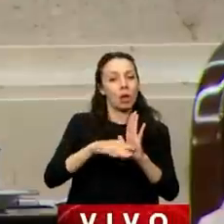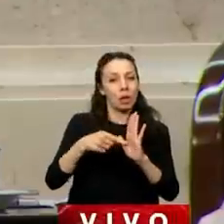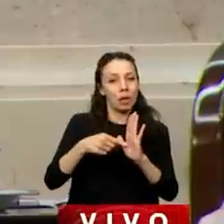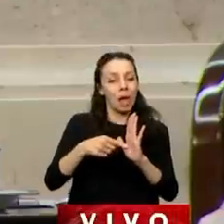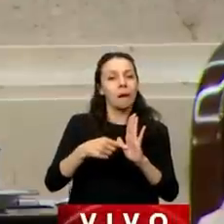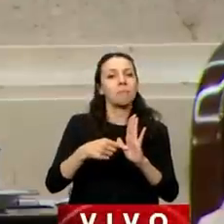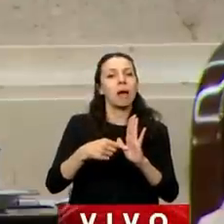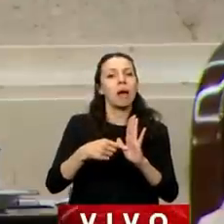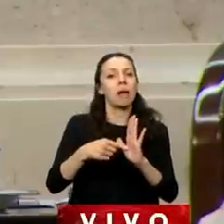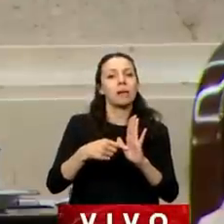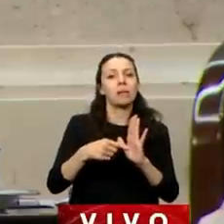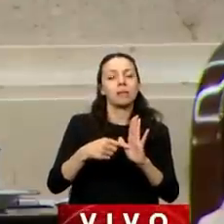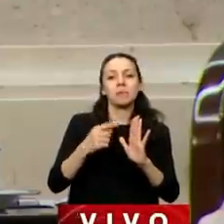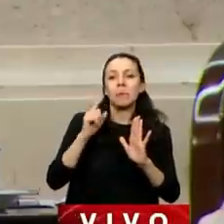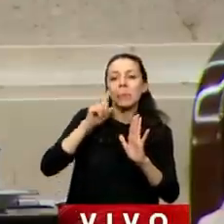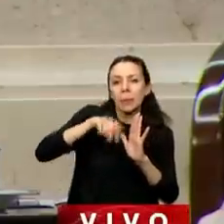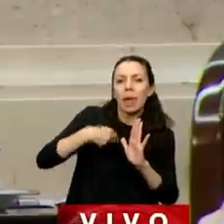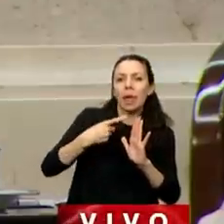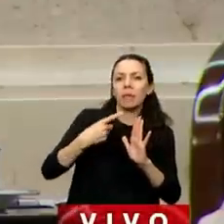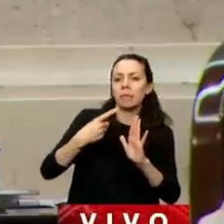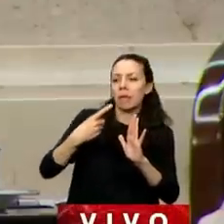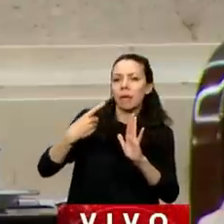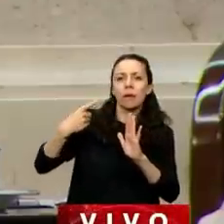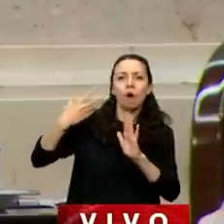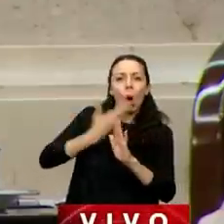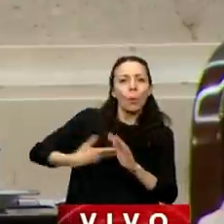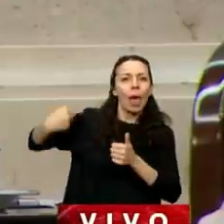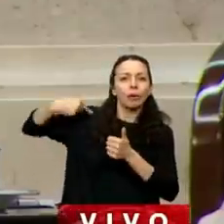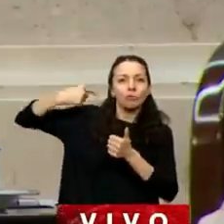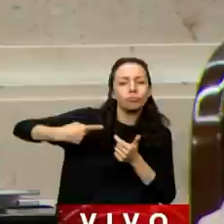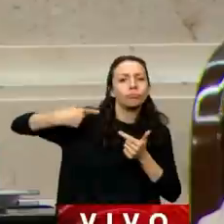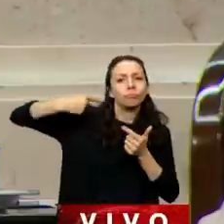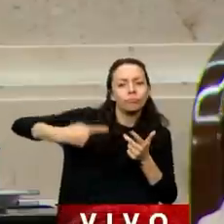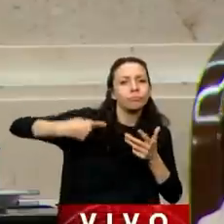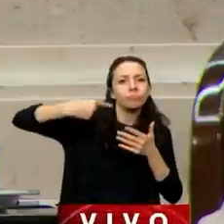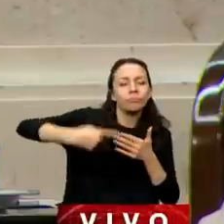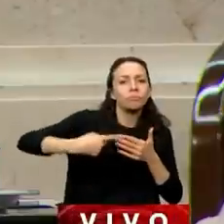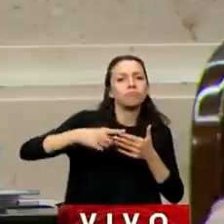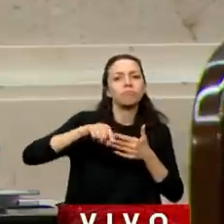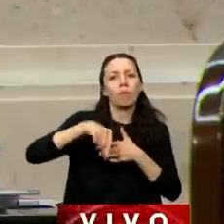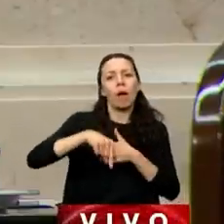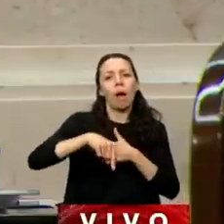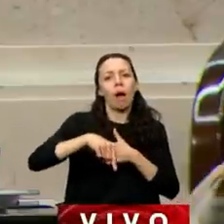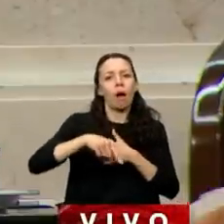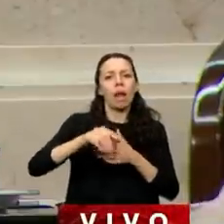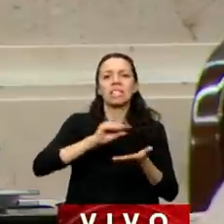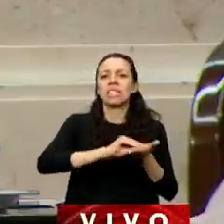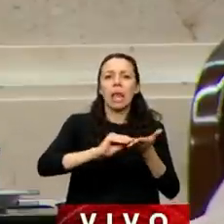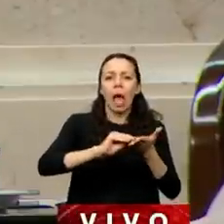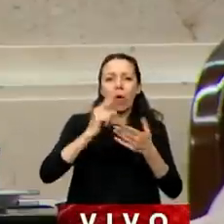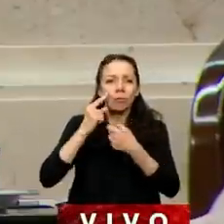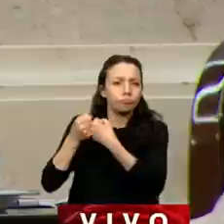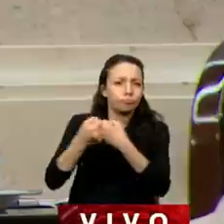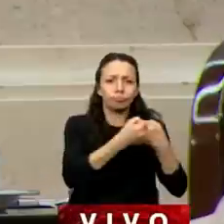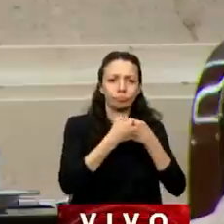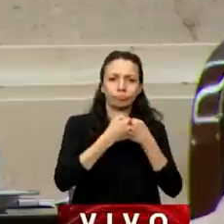se sucedió a través de distintos gobiernos y cuenta con la unanimidad del Senado. Ojalá